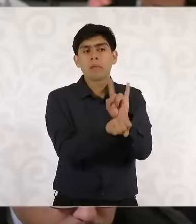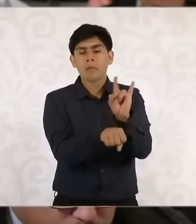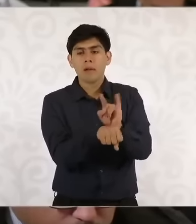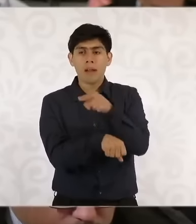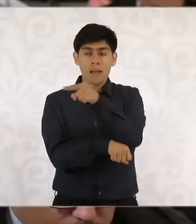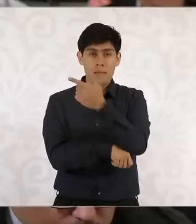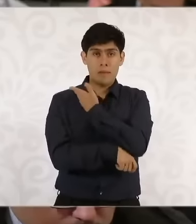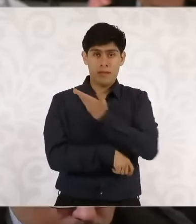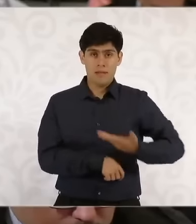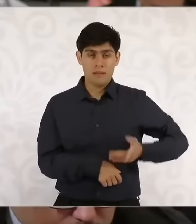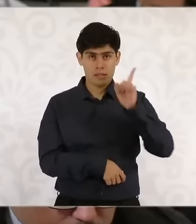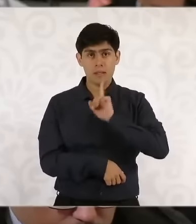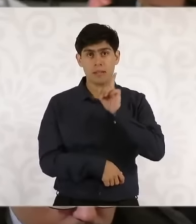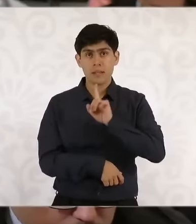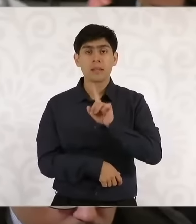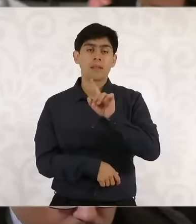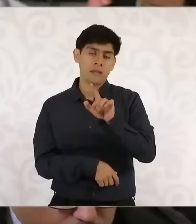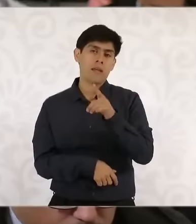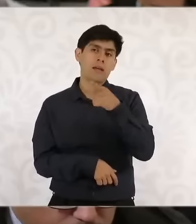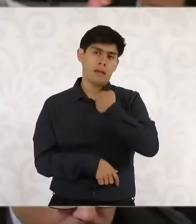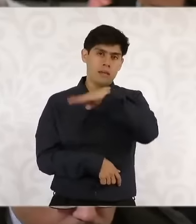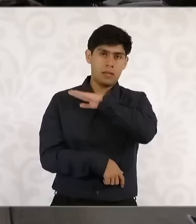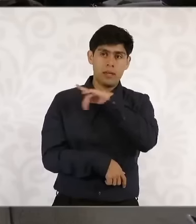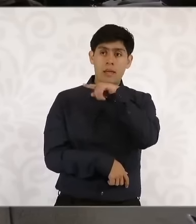Sheinbaum, pues es un gobierno represor.